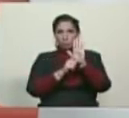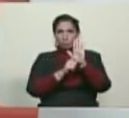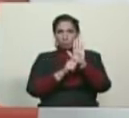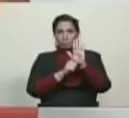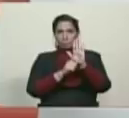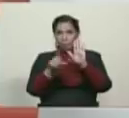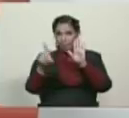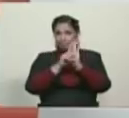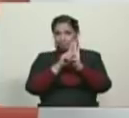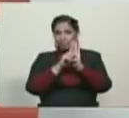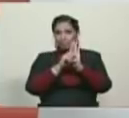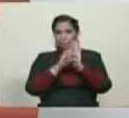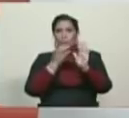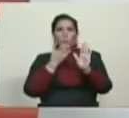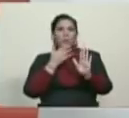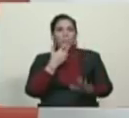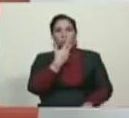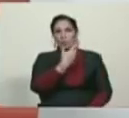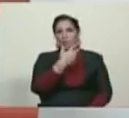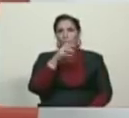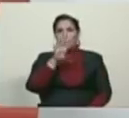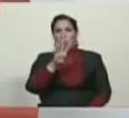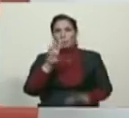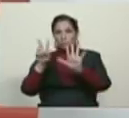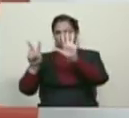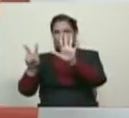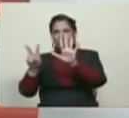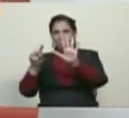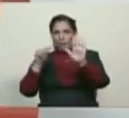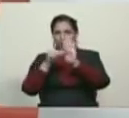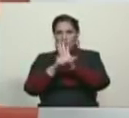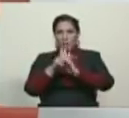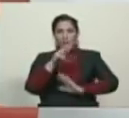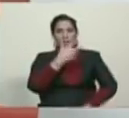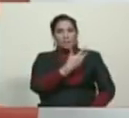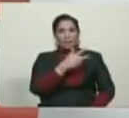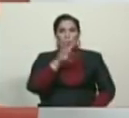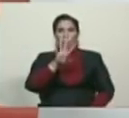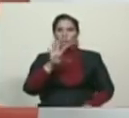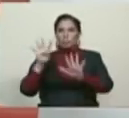Y nos metemos al 347, al 349.